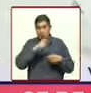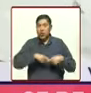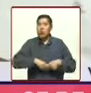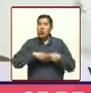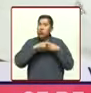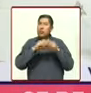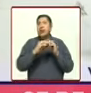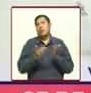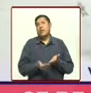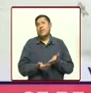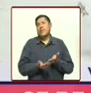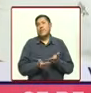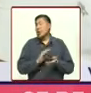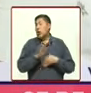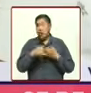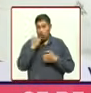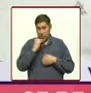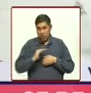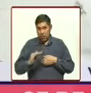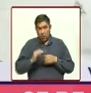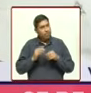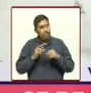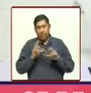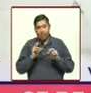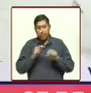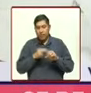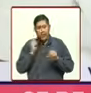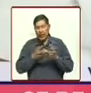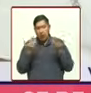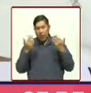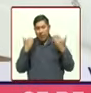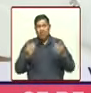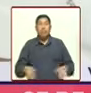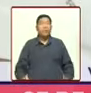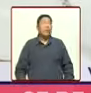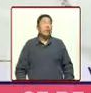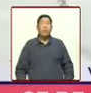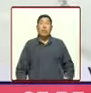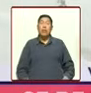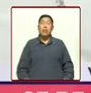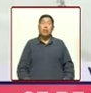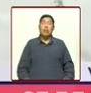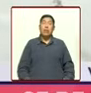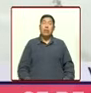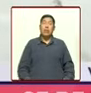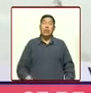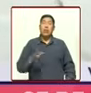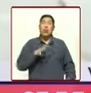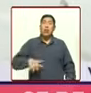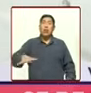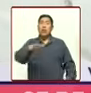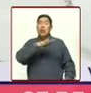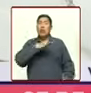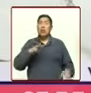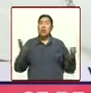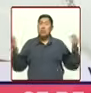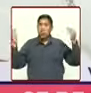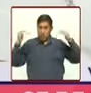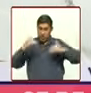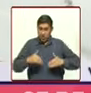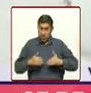suspender las clases y aislar a todos los chicos para precautelar su salud. ¿Qué implica declararse en un municipio como zona de